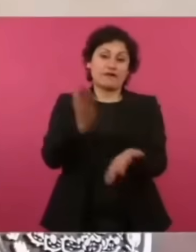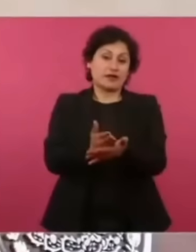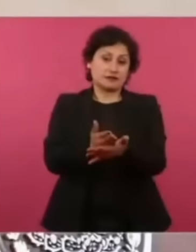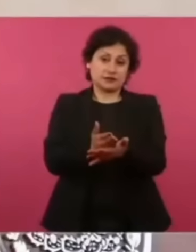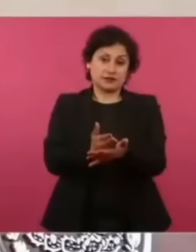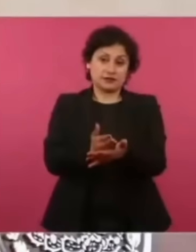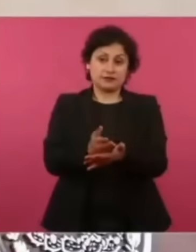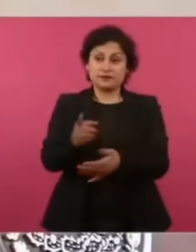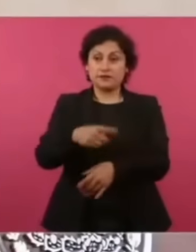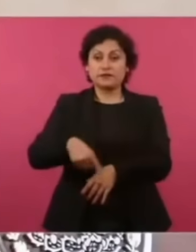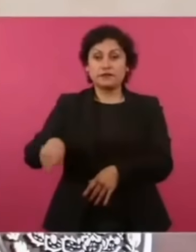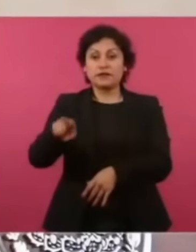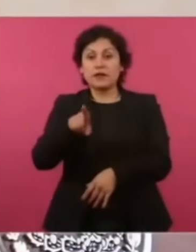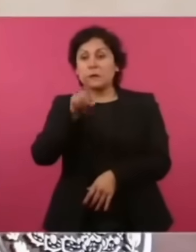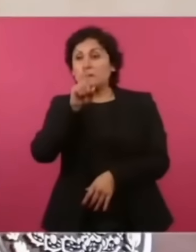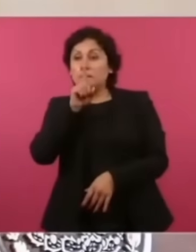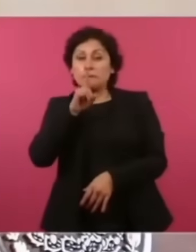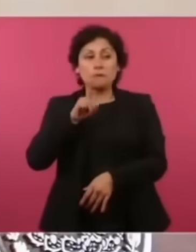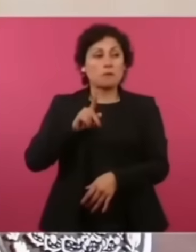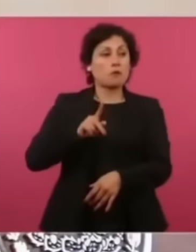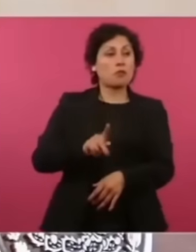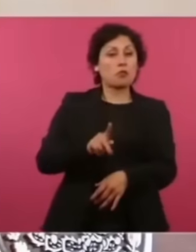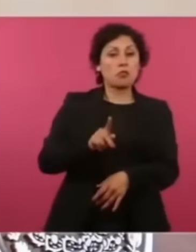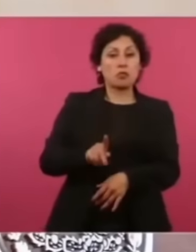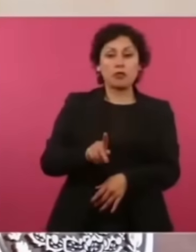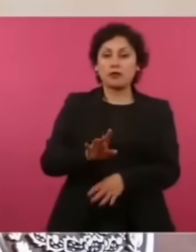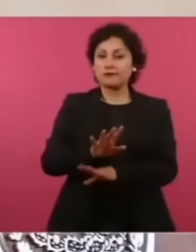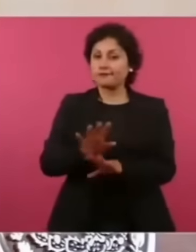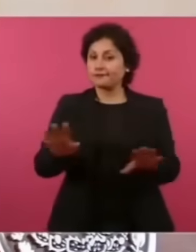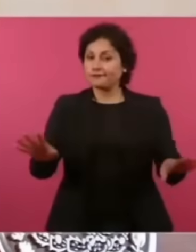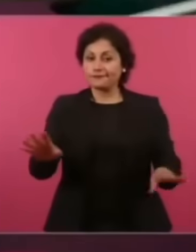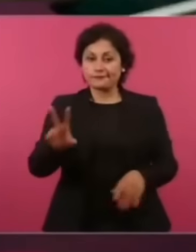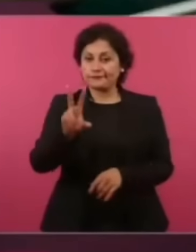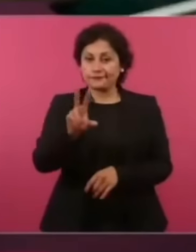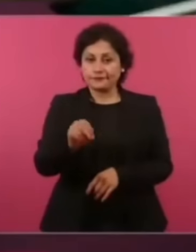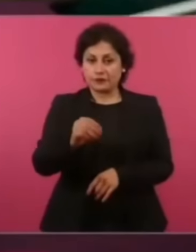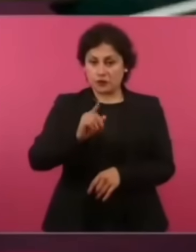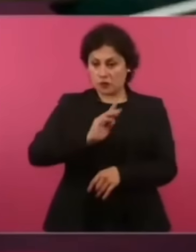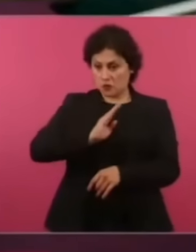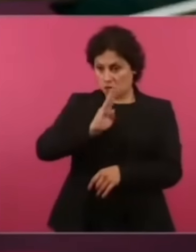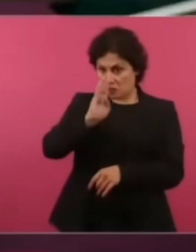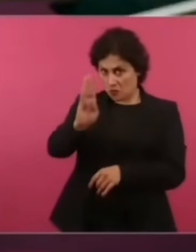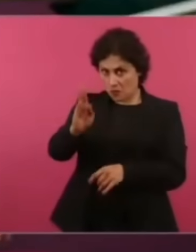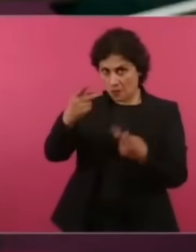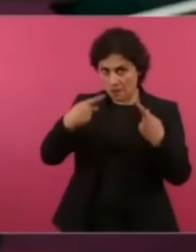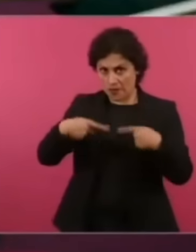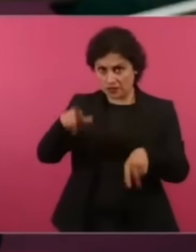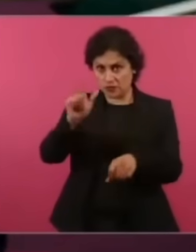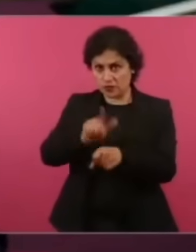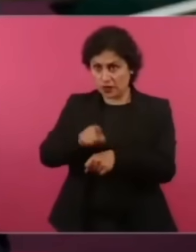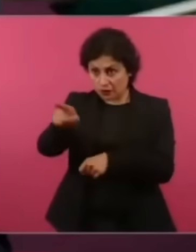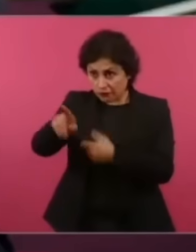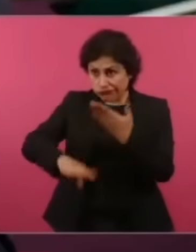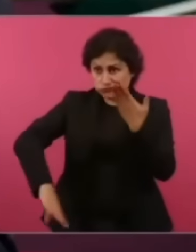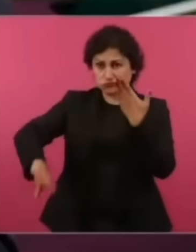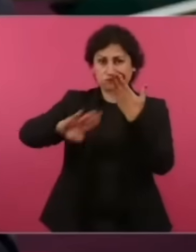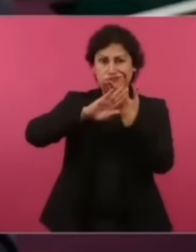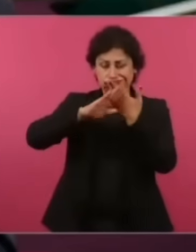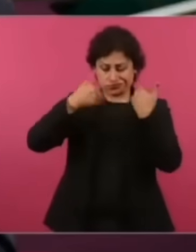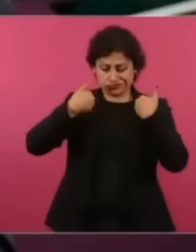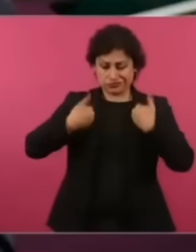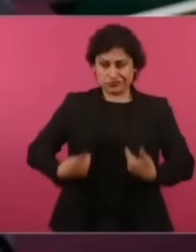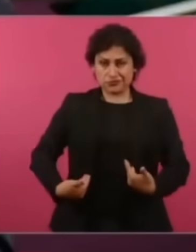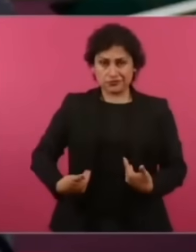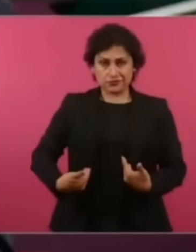de simular, porque no es un asunto personal, no es el daño que me puedan hacer a mí,